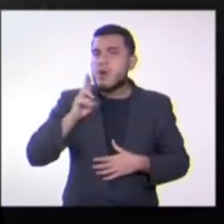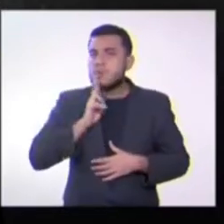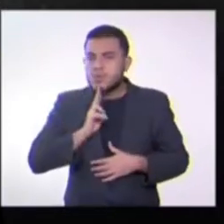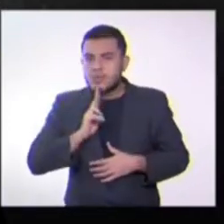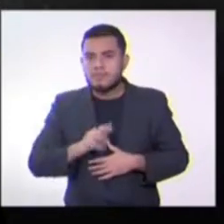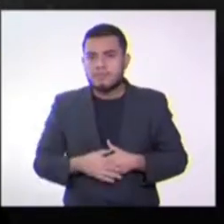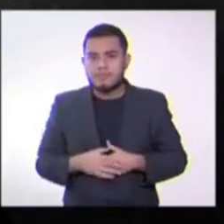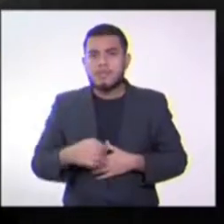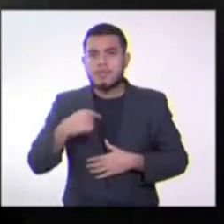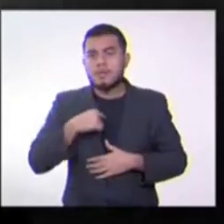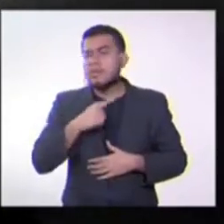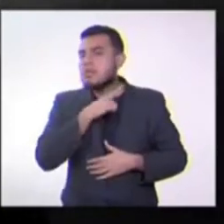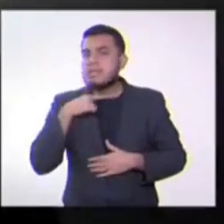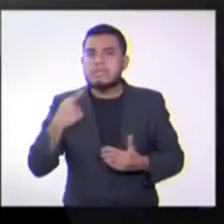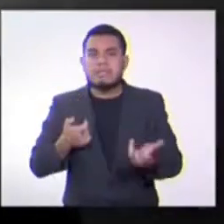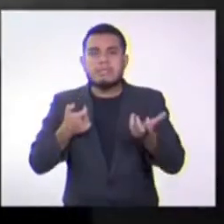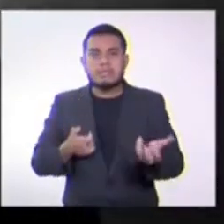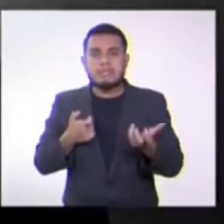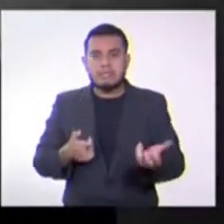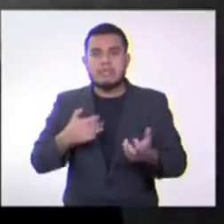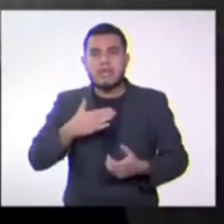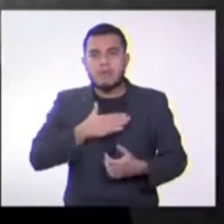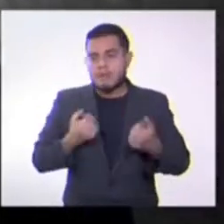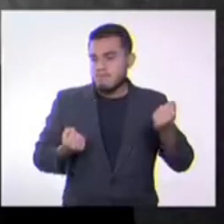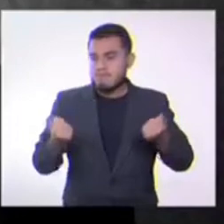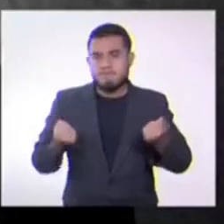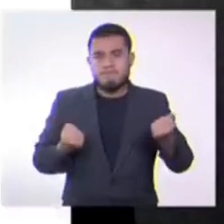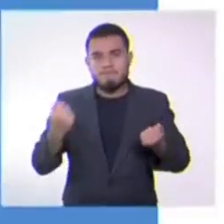donde fui asesinado a manos de mi motorista.